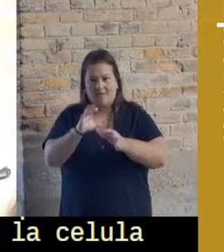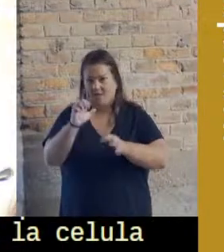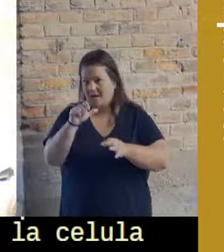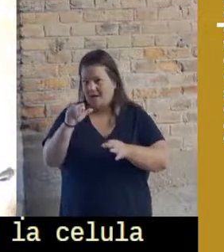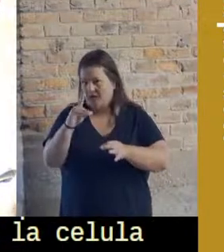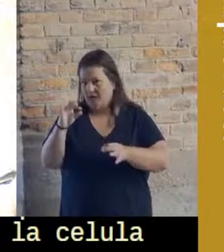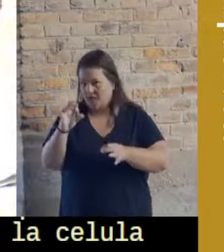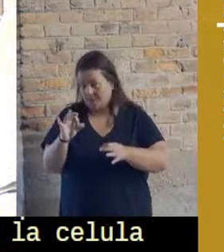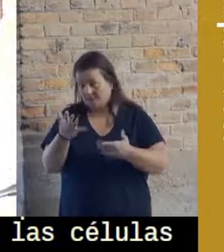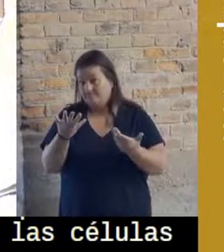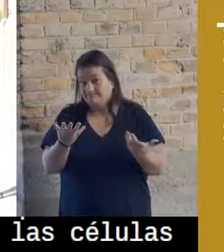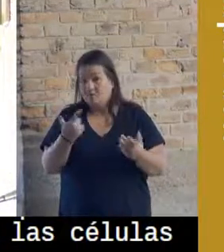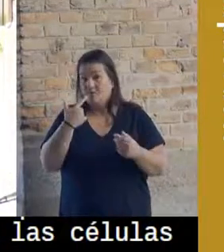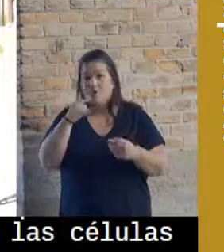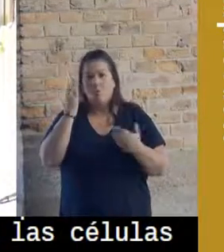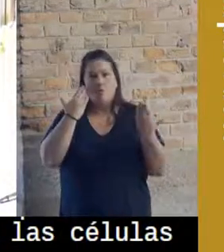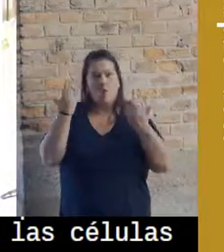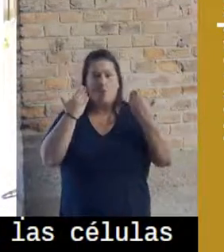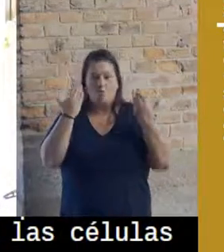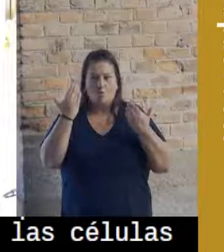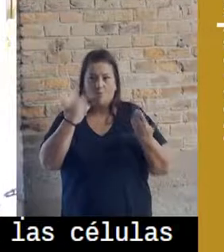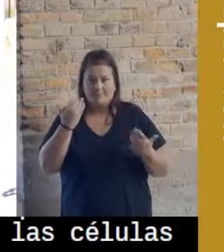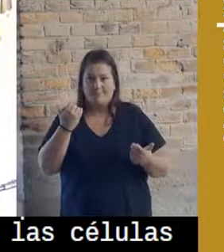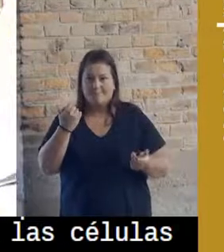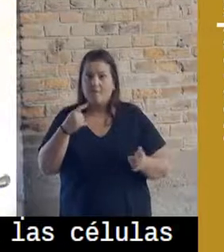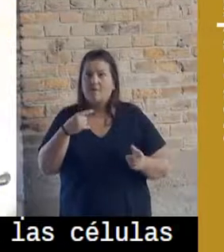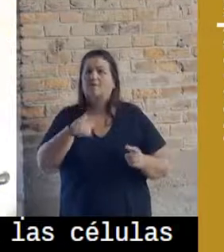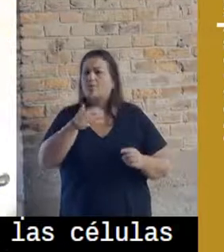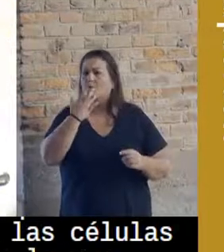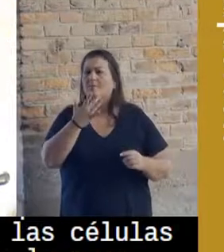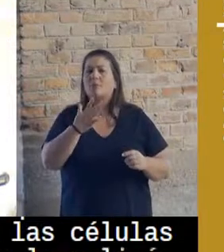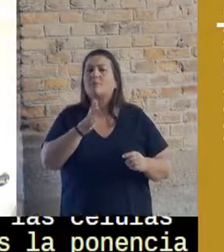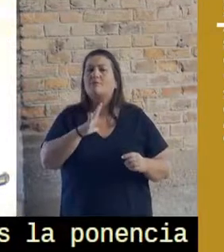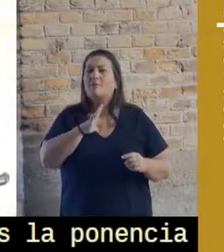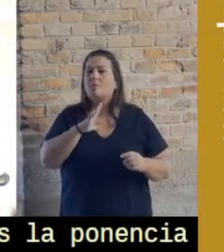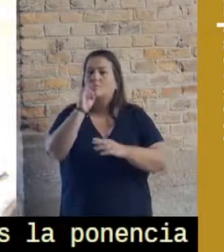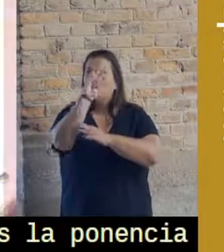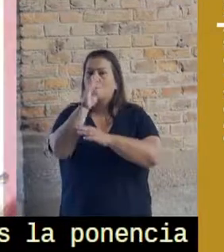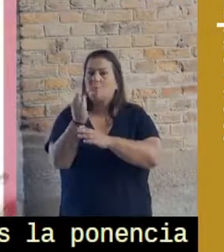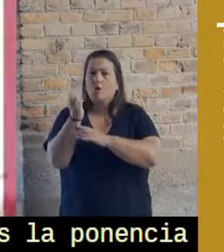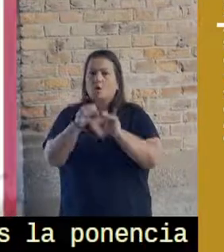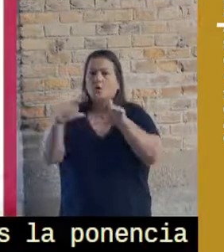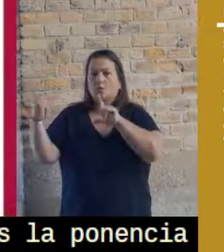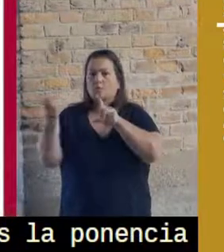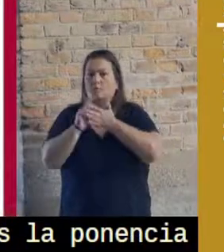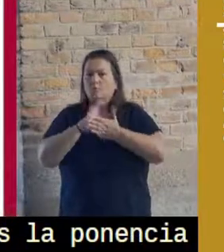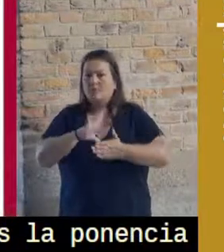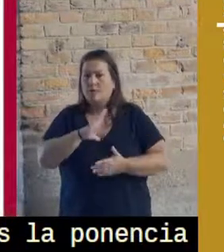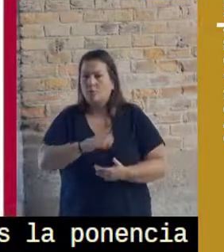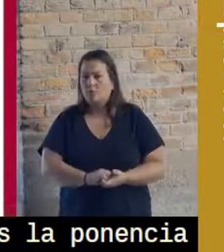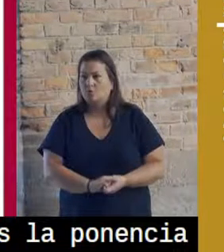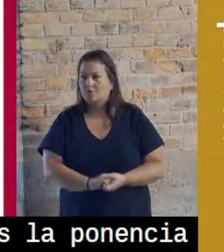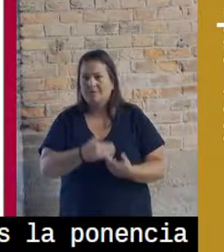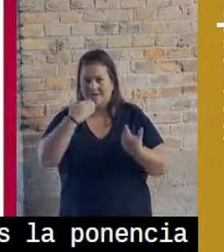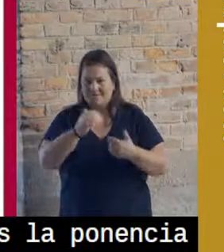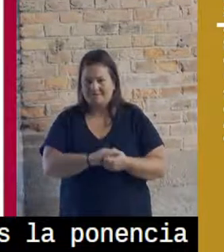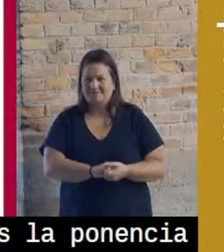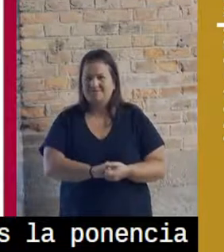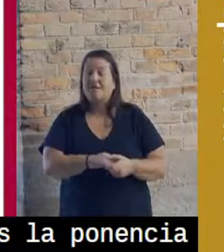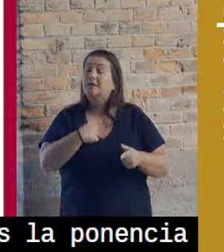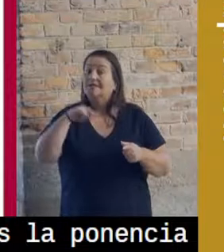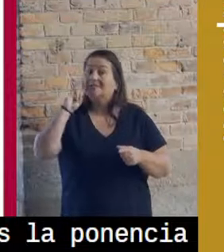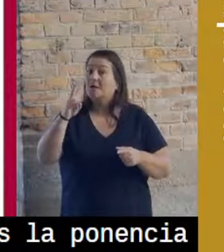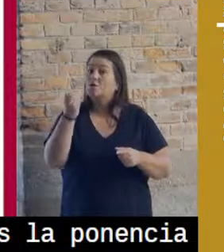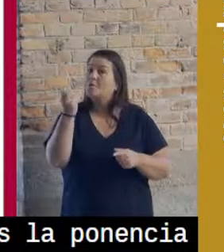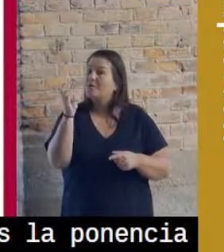fin Entonces como veis el me pones la ponencia otra vez por favor Gracias como